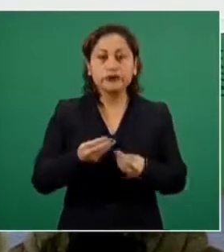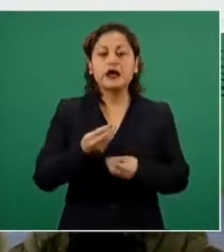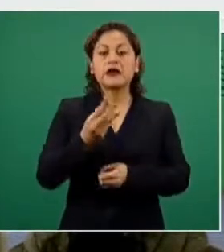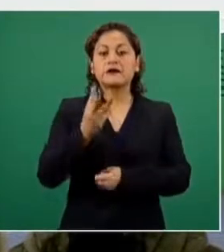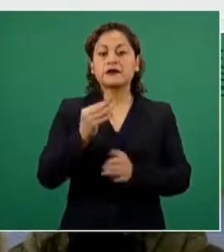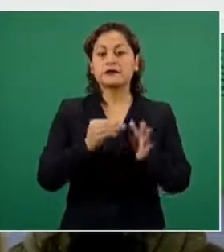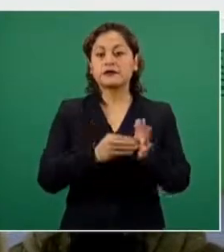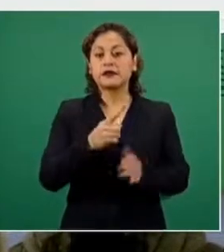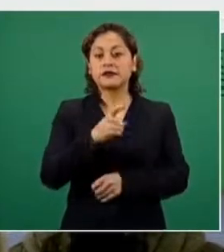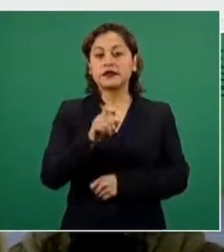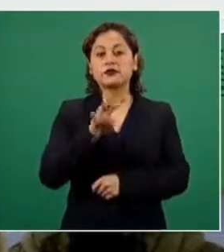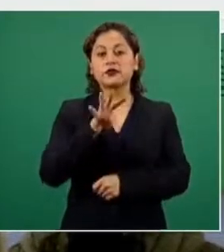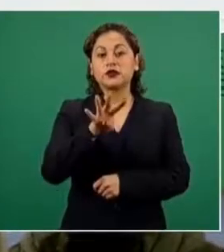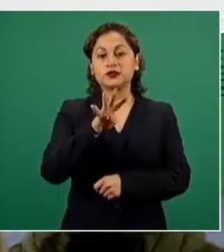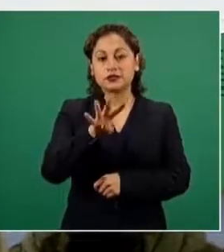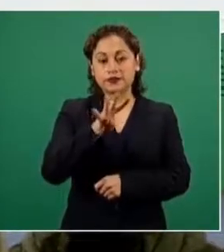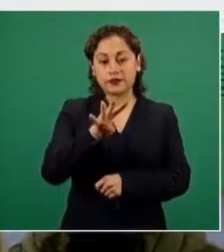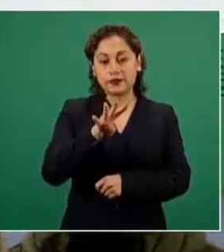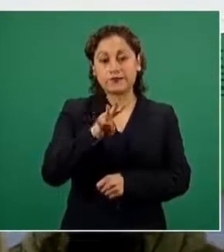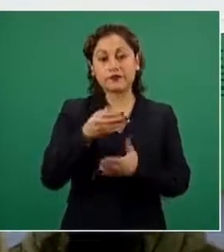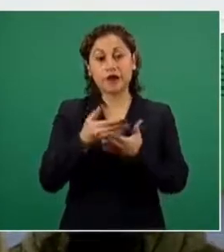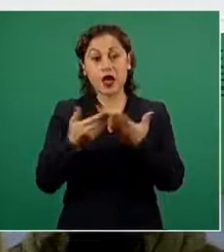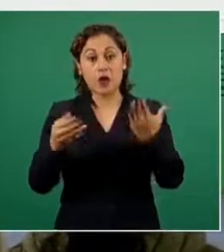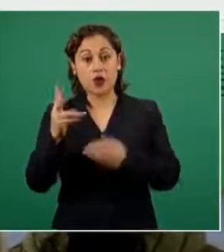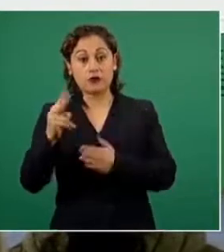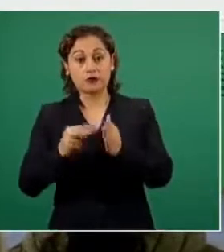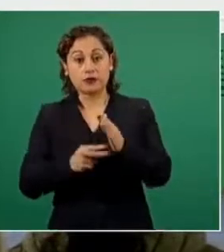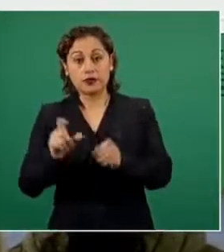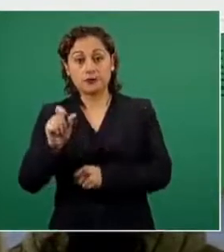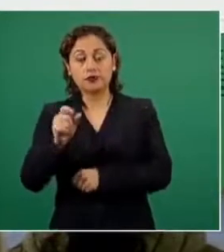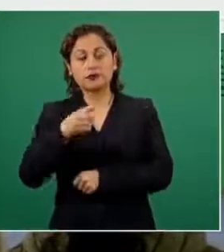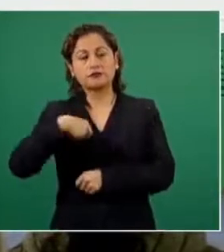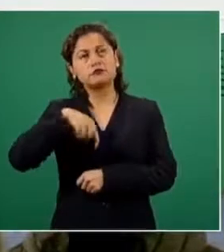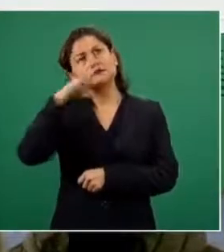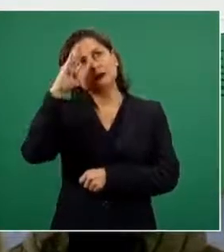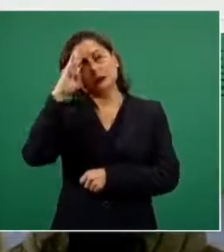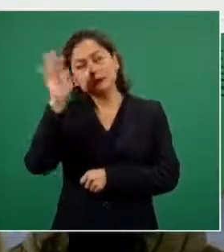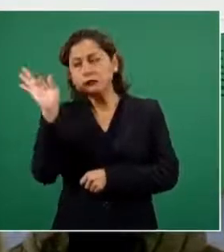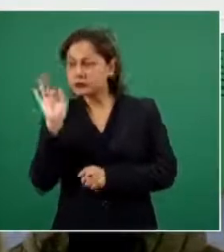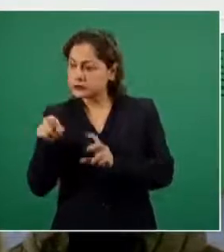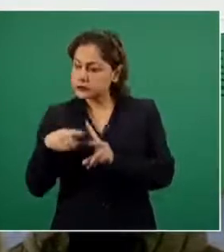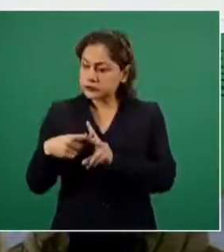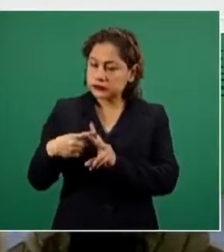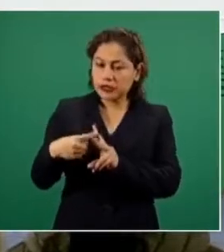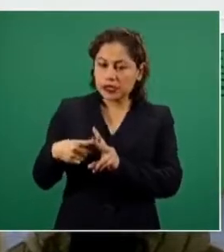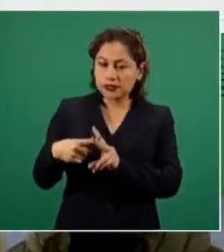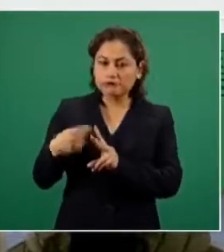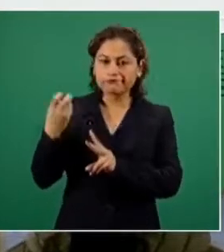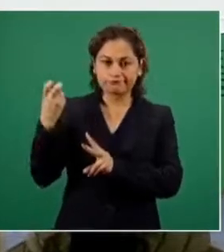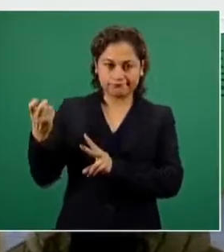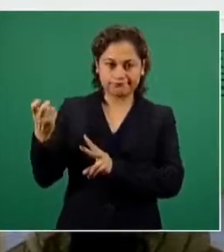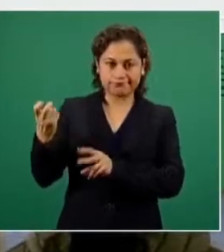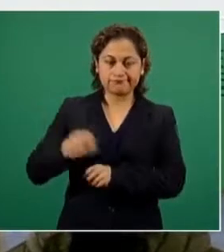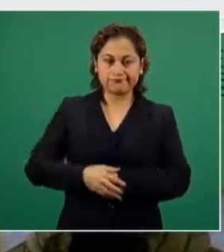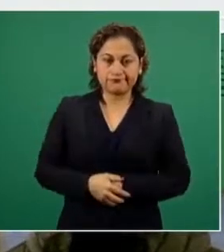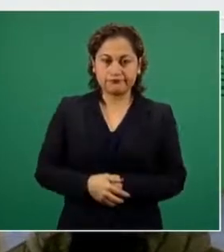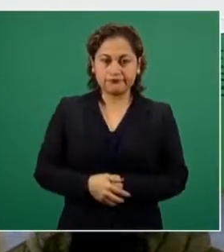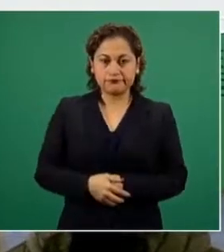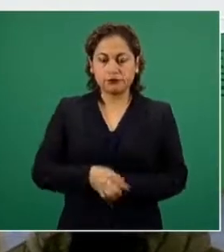3,119. Y esto es lo que nosotros estamos estimando, porque tenemos un mecanismo